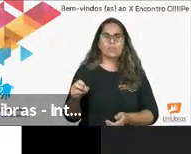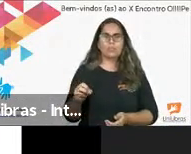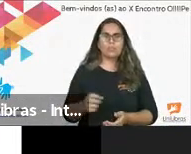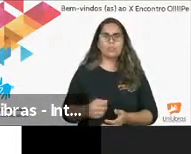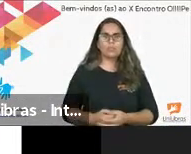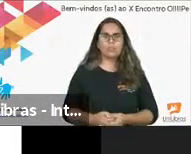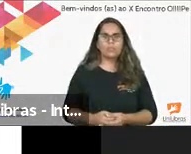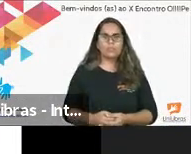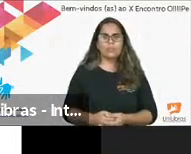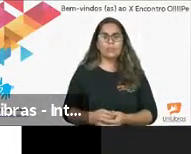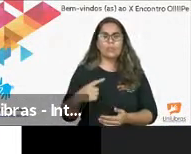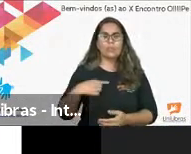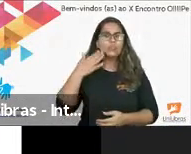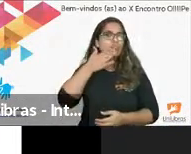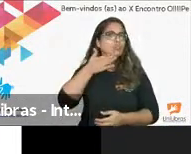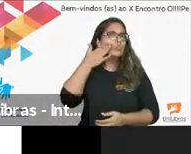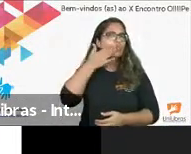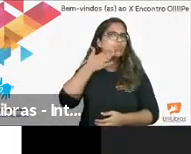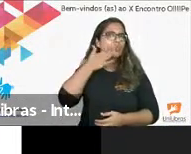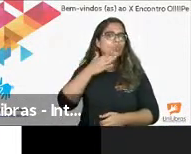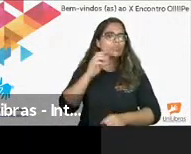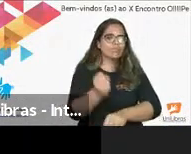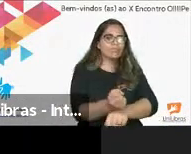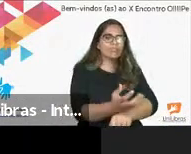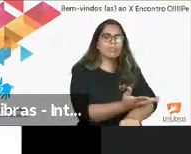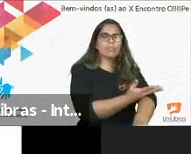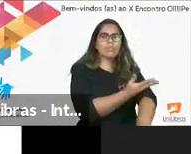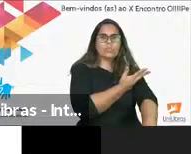el discurso y la emoción.